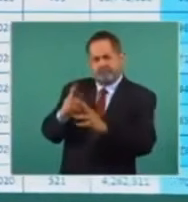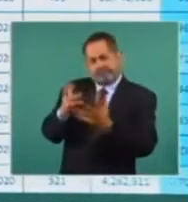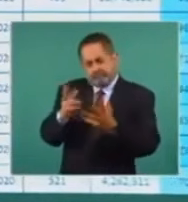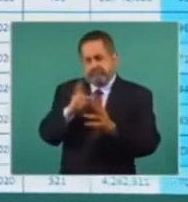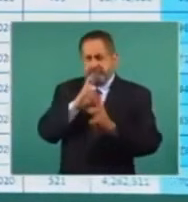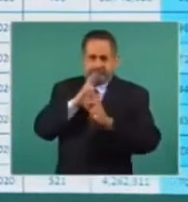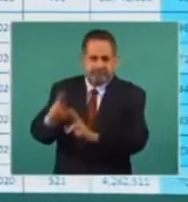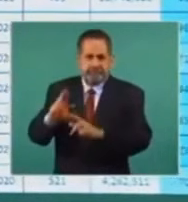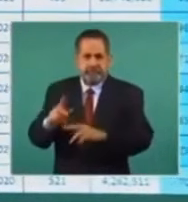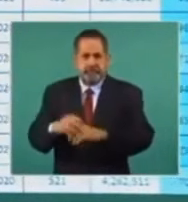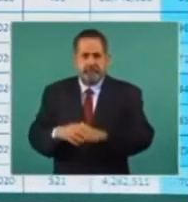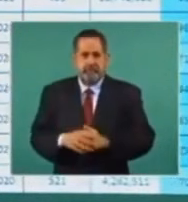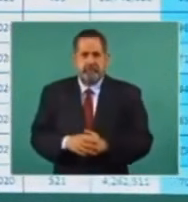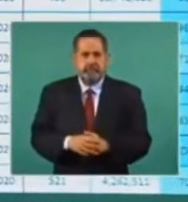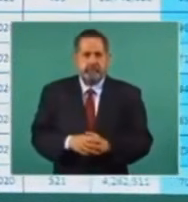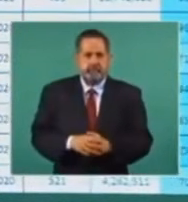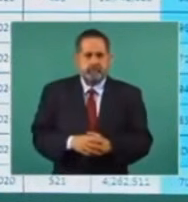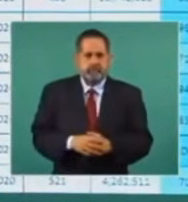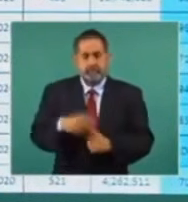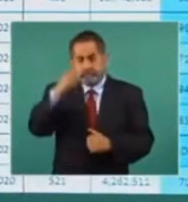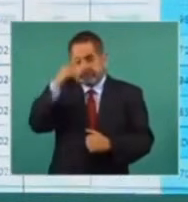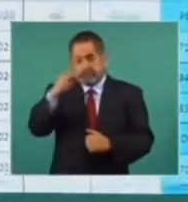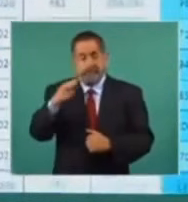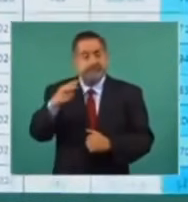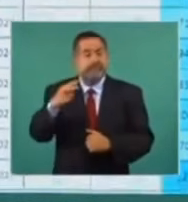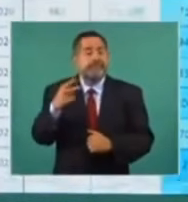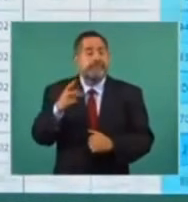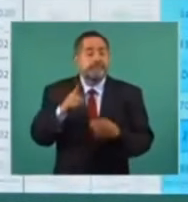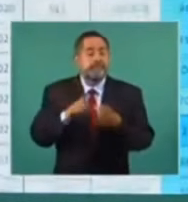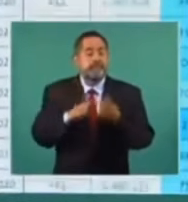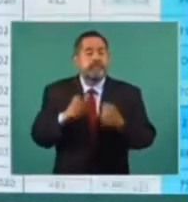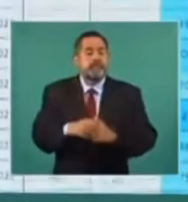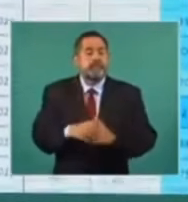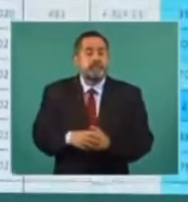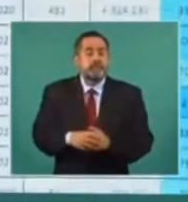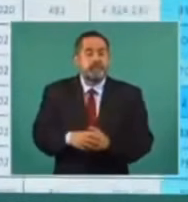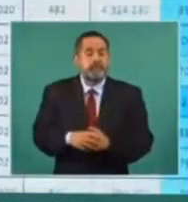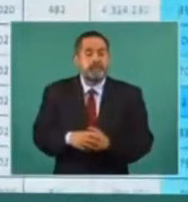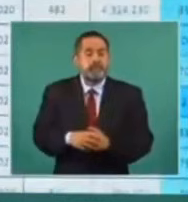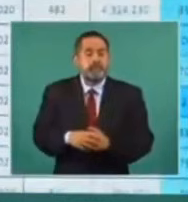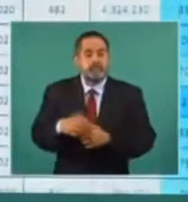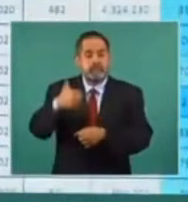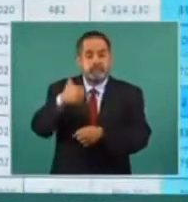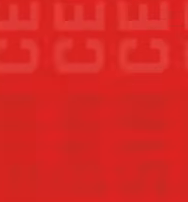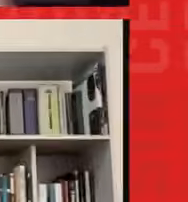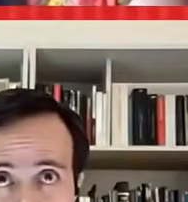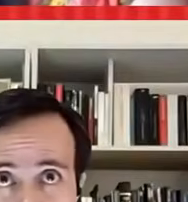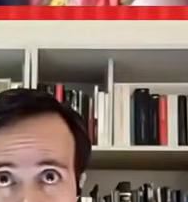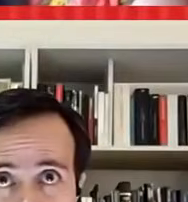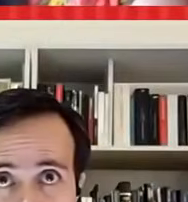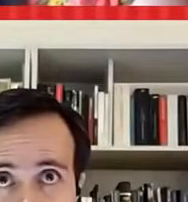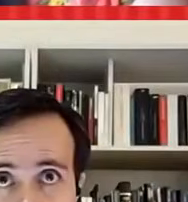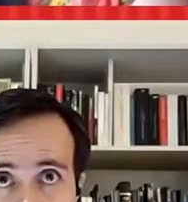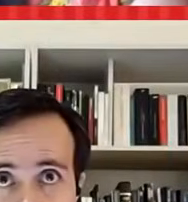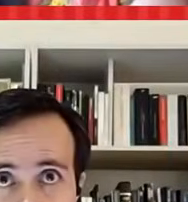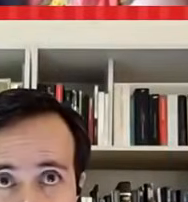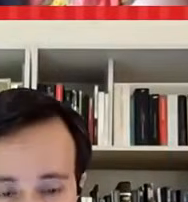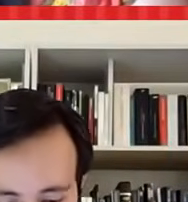y se le da la palabra. Como que de qué privilegios goza. Pero bueno, esas